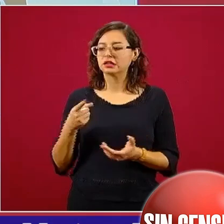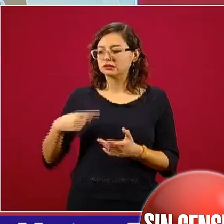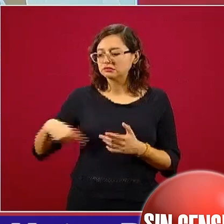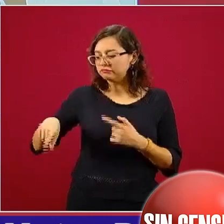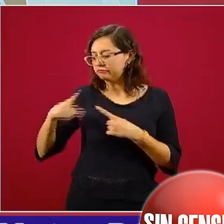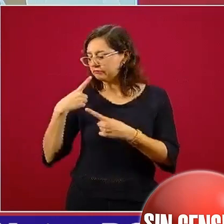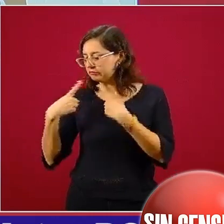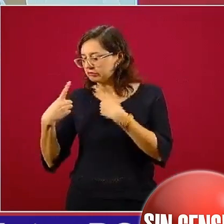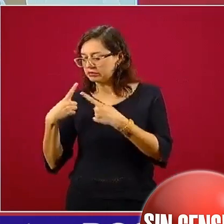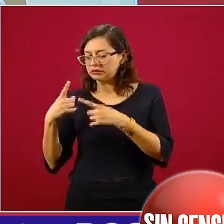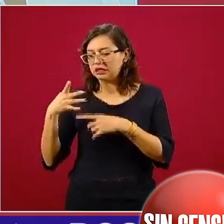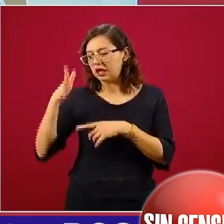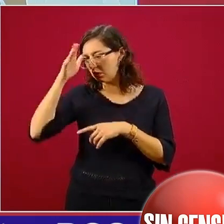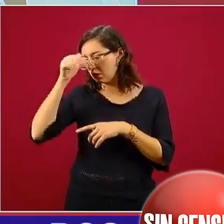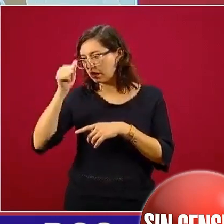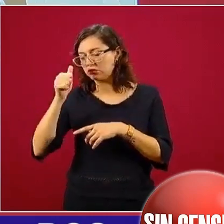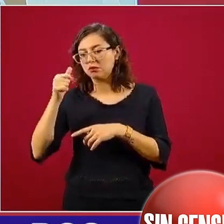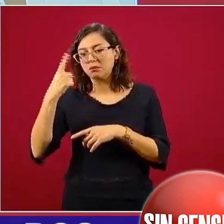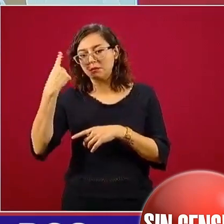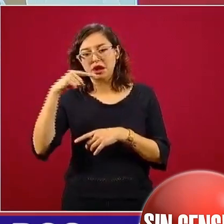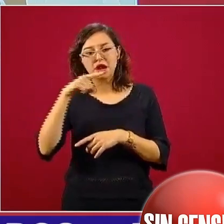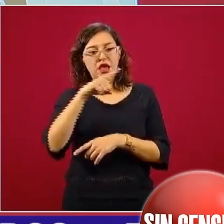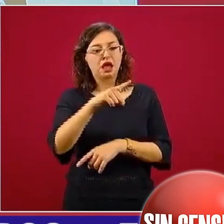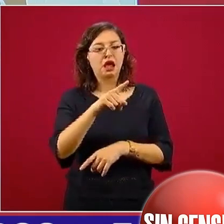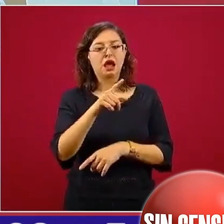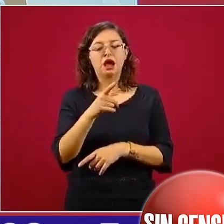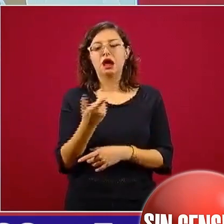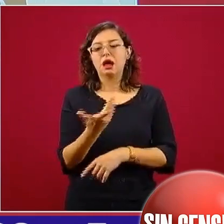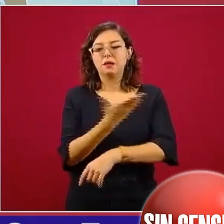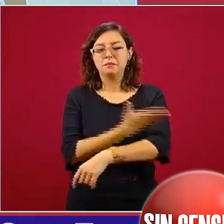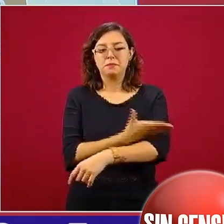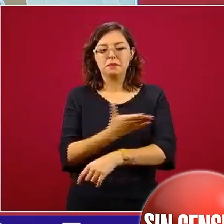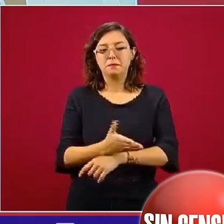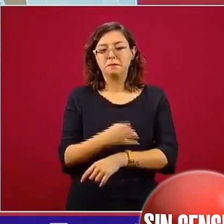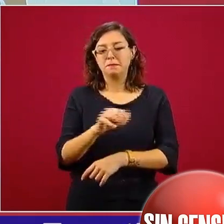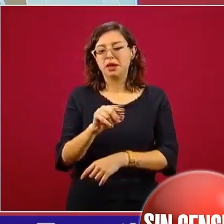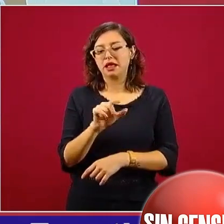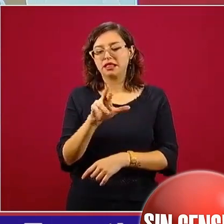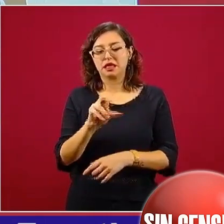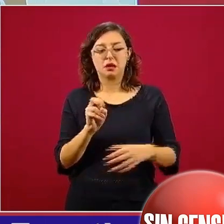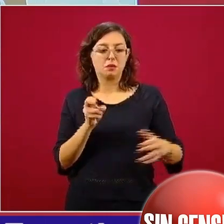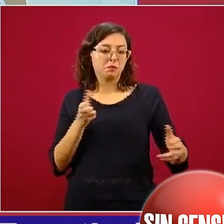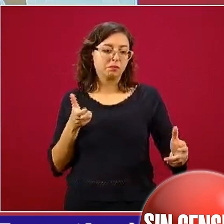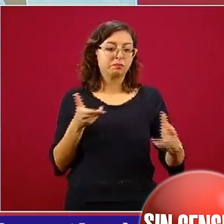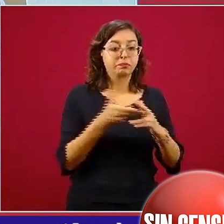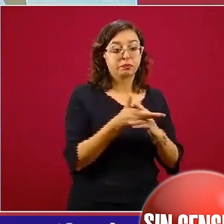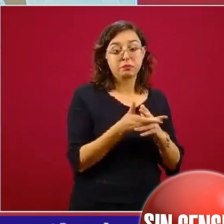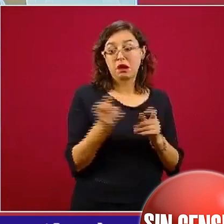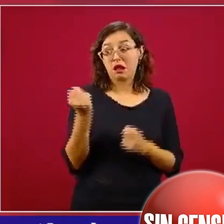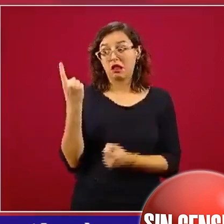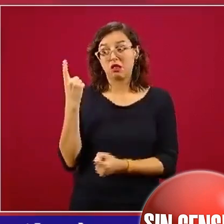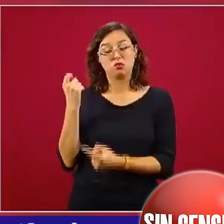asesinato de Francisco I. Madero, unos se fueron al exilio. Bueno, el caso